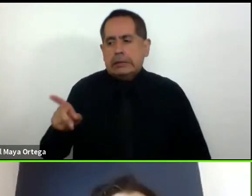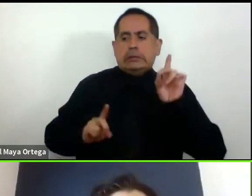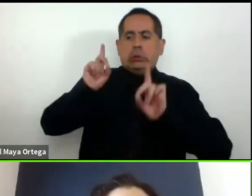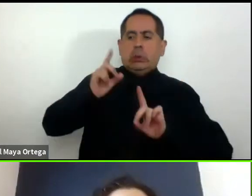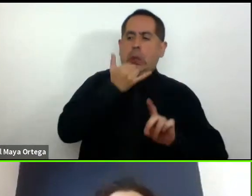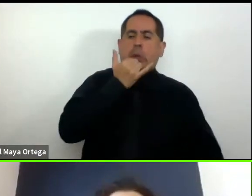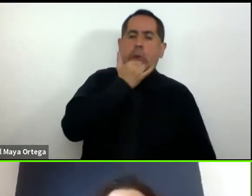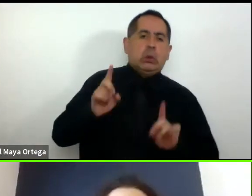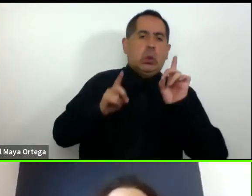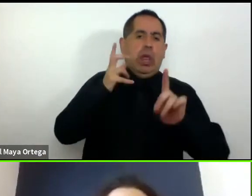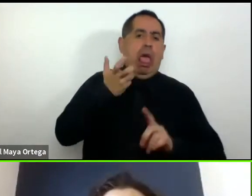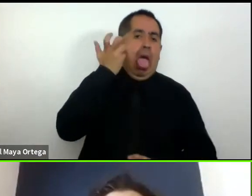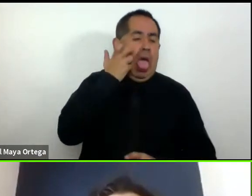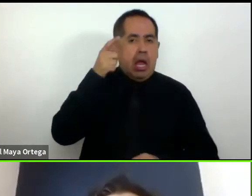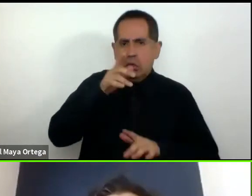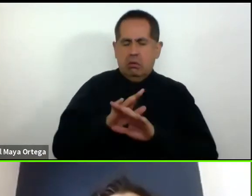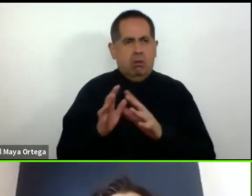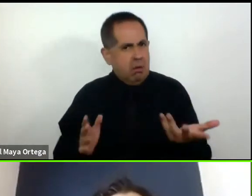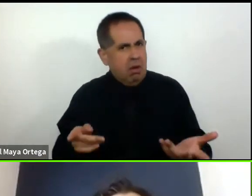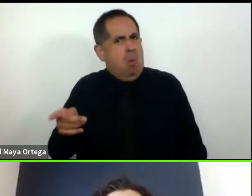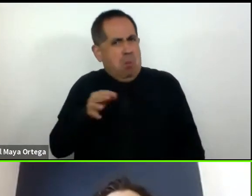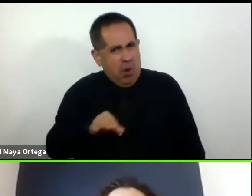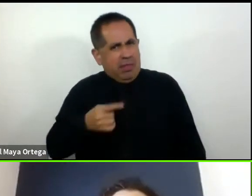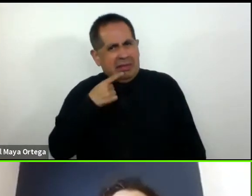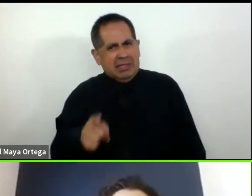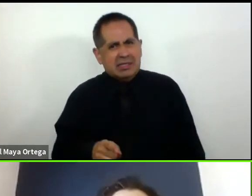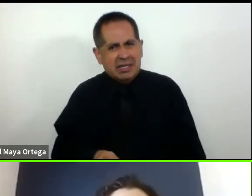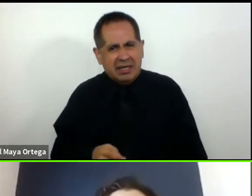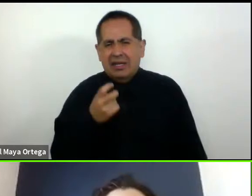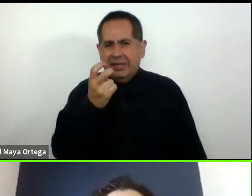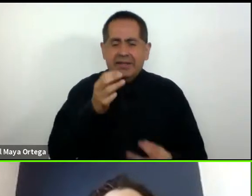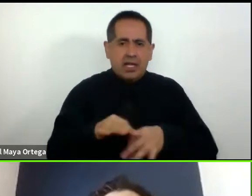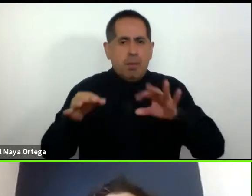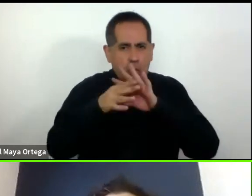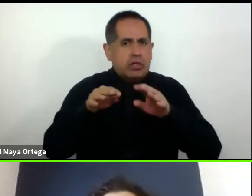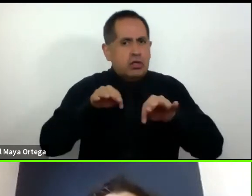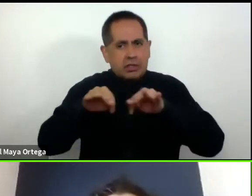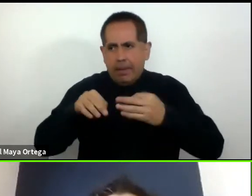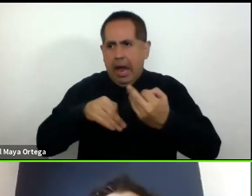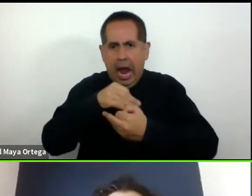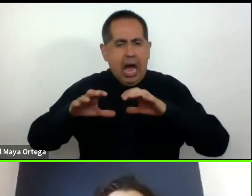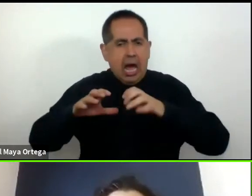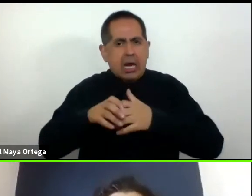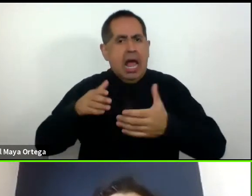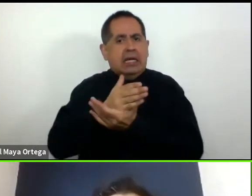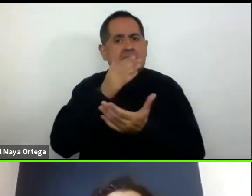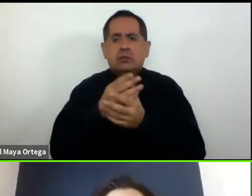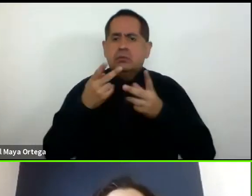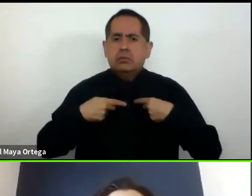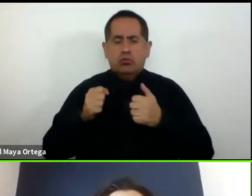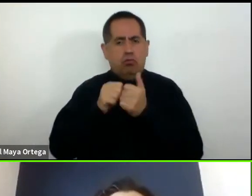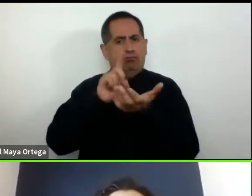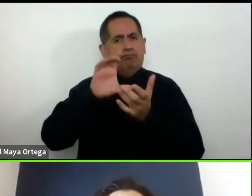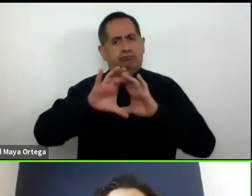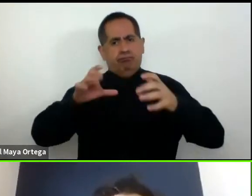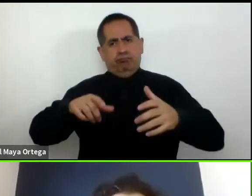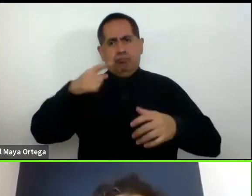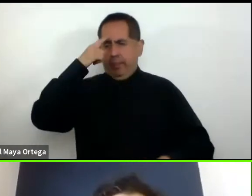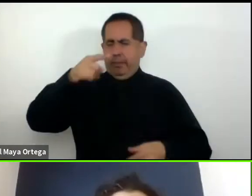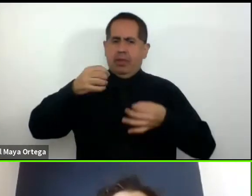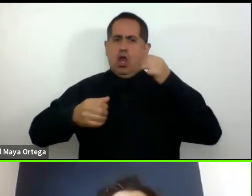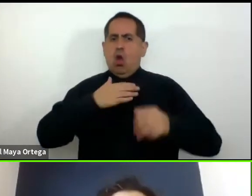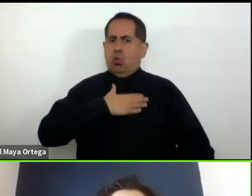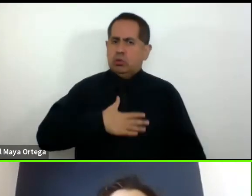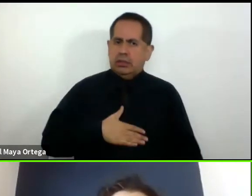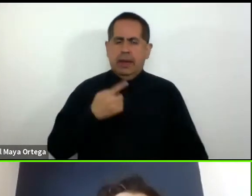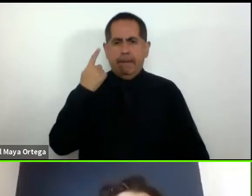creíble, ¿no? Y no se le valora en ese sentido. Entonces es bien importante trabajar en el acceso a las personas con discapacidad a la justicia